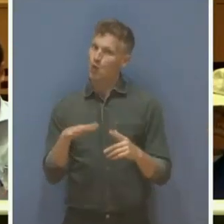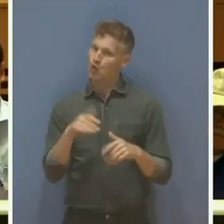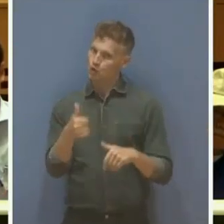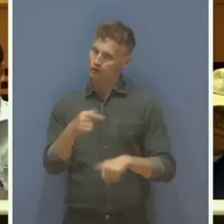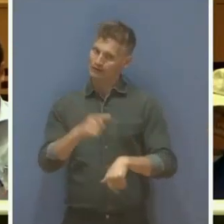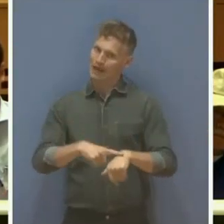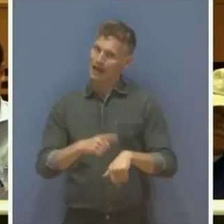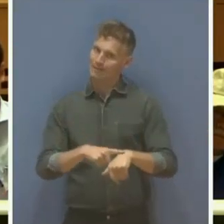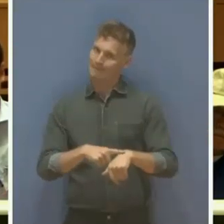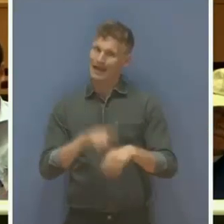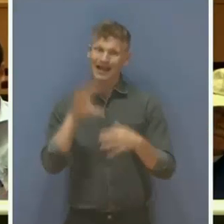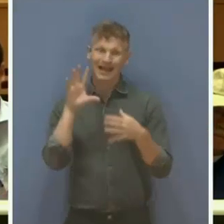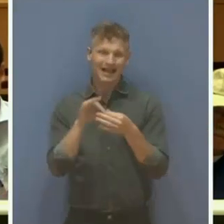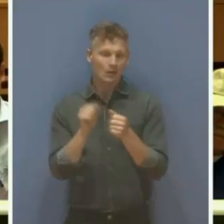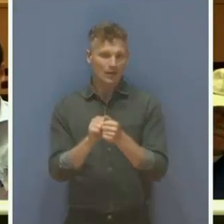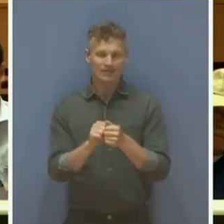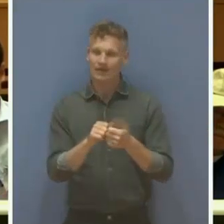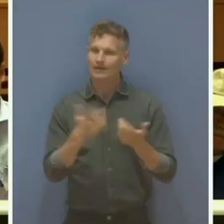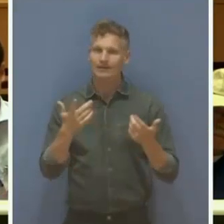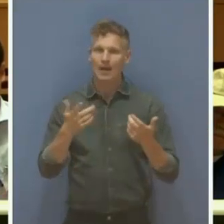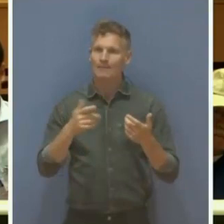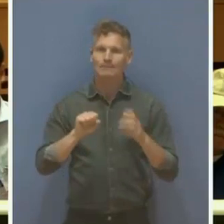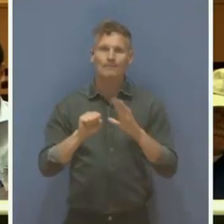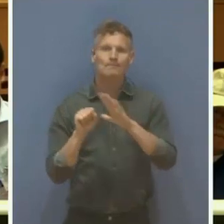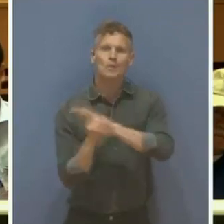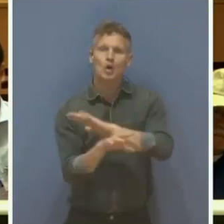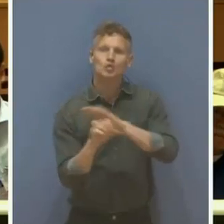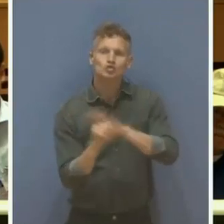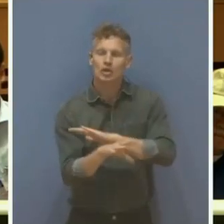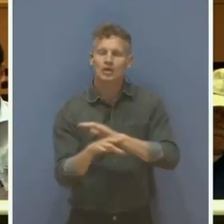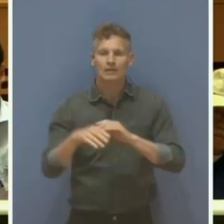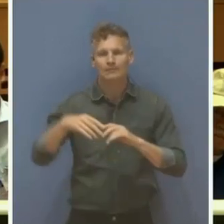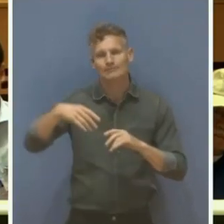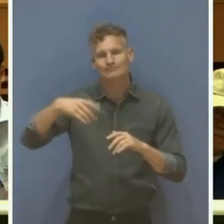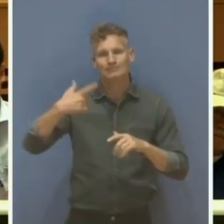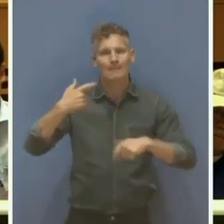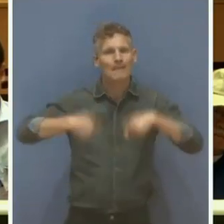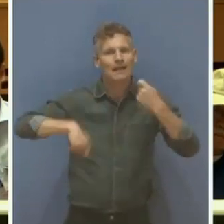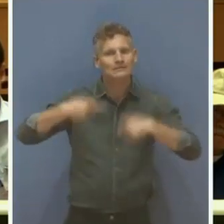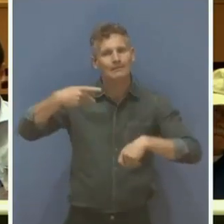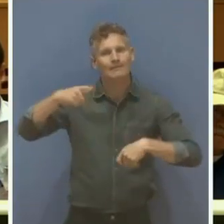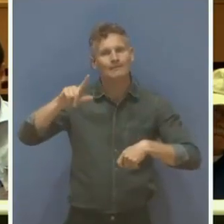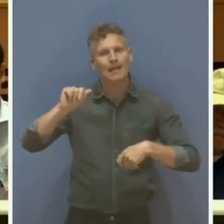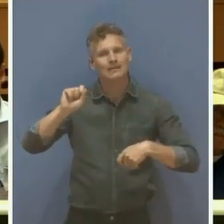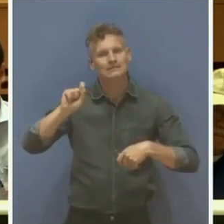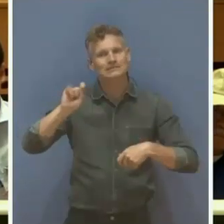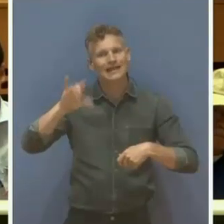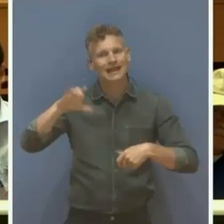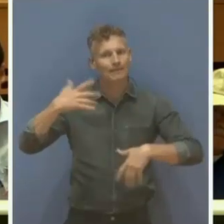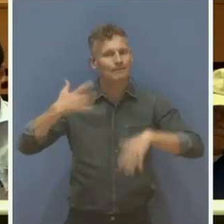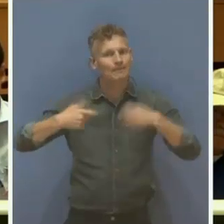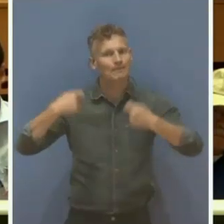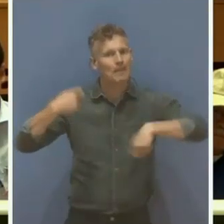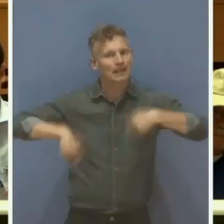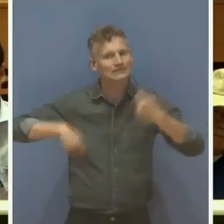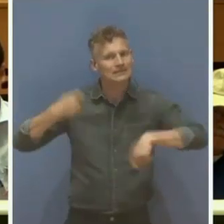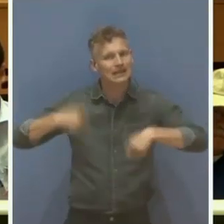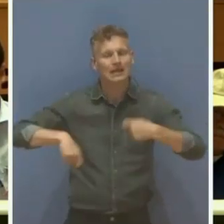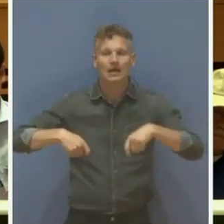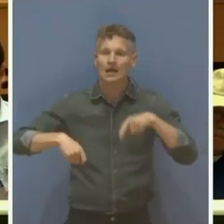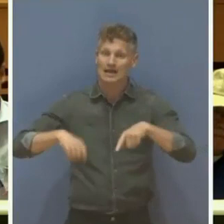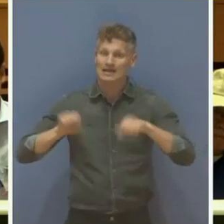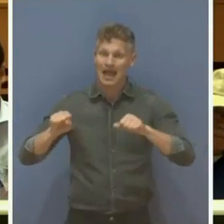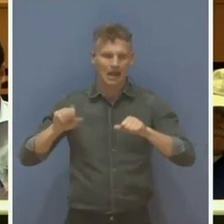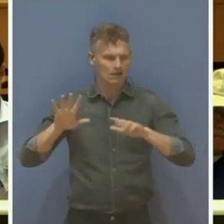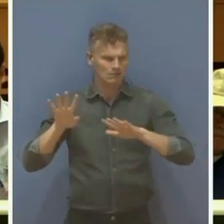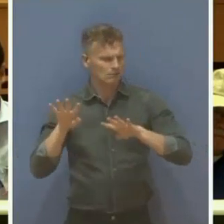plásticos podría tornar los ojos hacia los recursos genéticos de los pueblos indígenas, que ofrecerían respuestas al respecto.